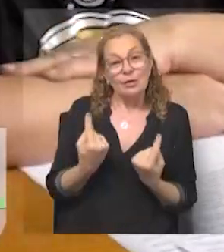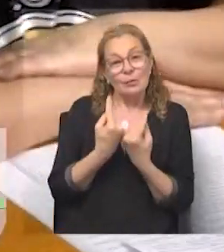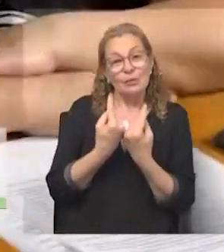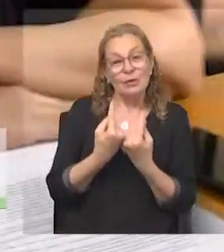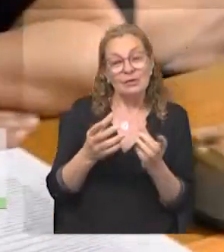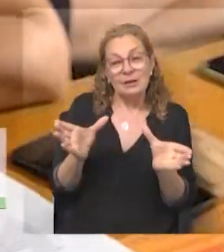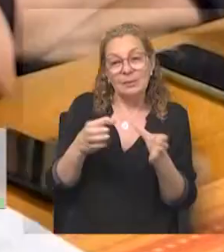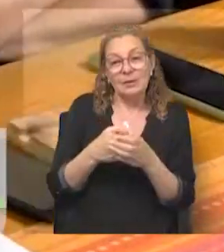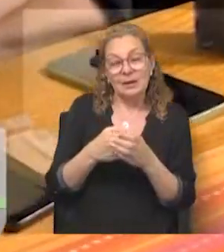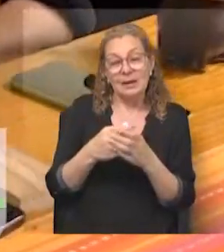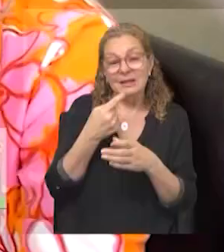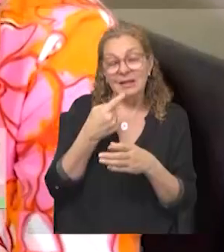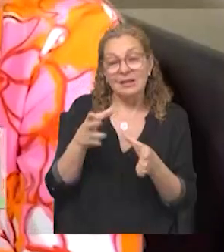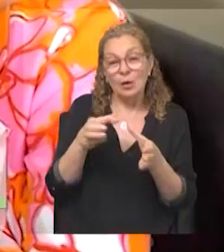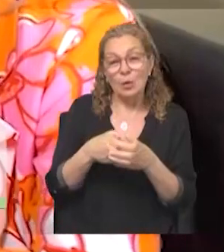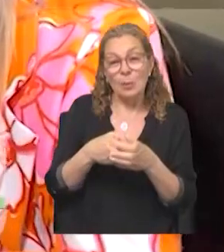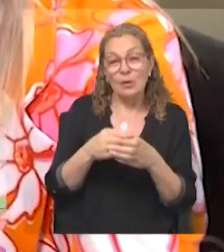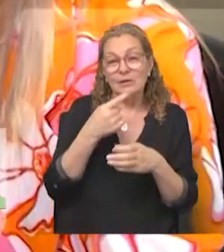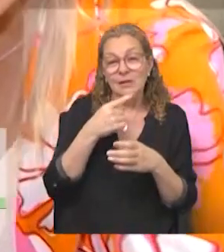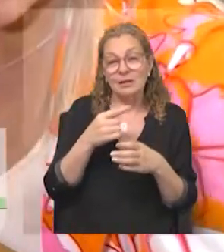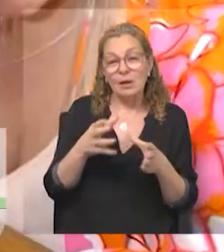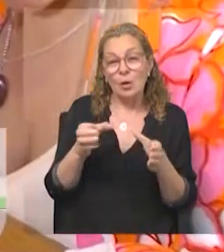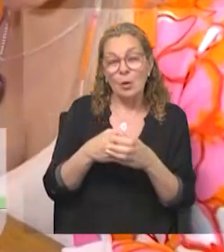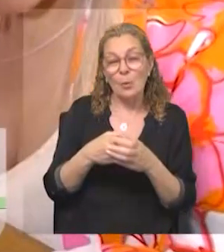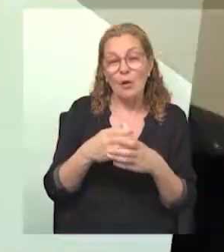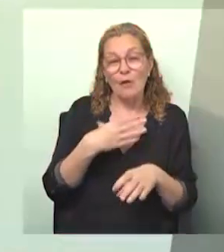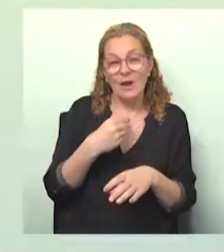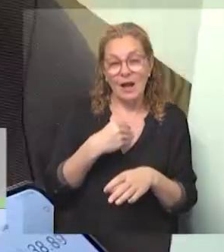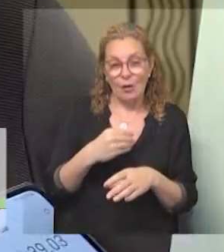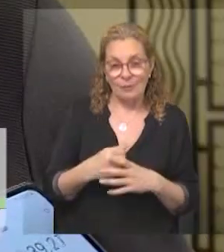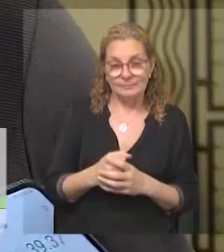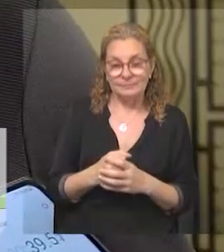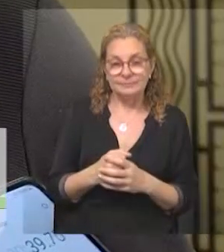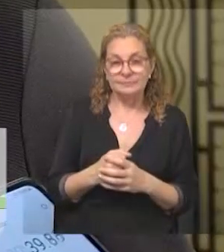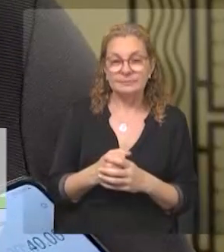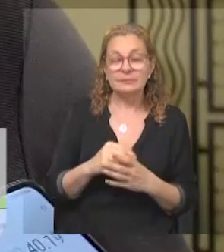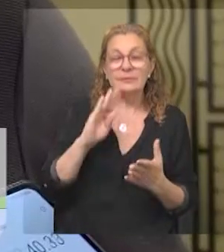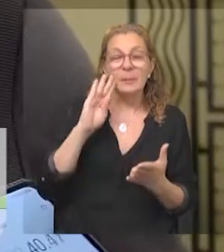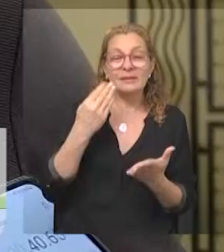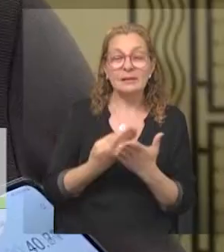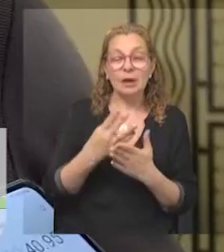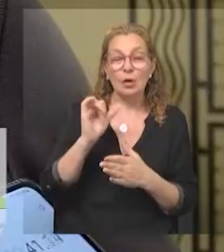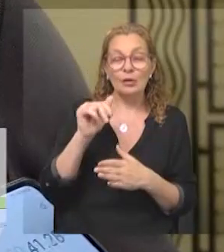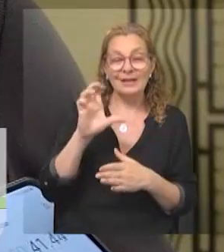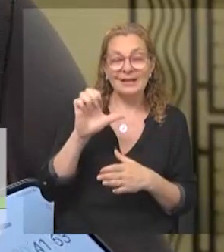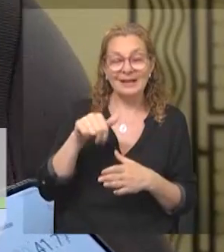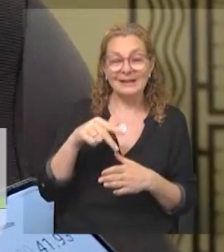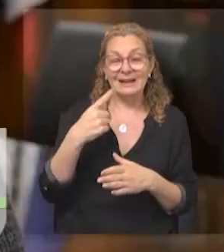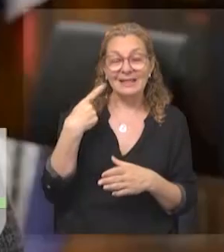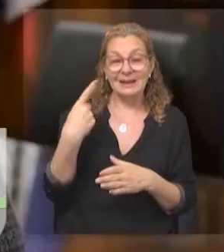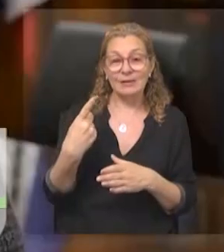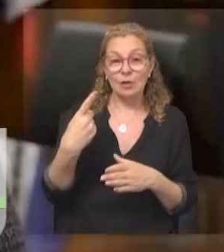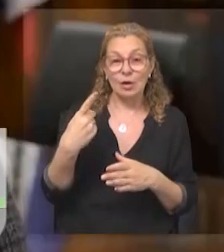mantenida entre integrantes de ese colectivo y la fórmula nacionalista representantes del codicen y de la dirección general de